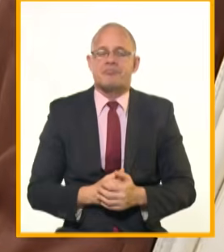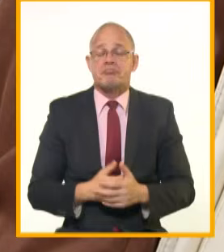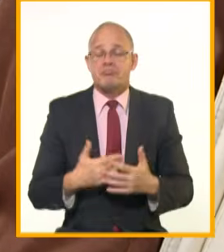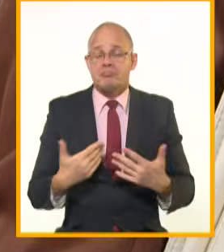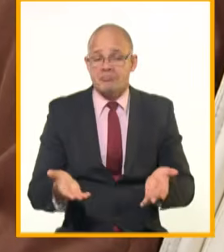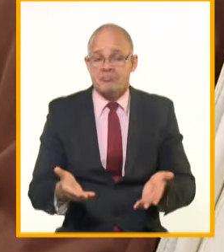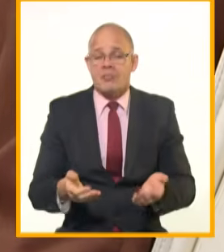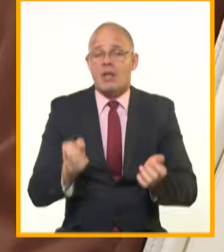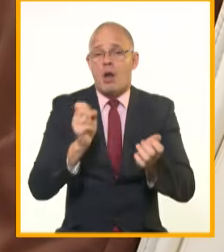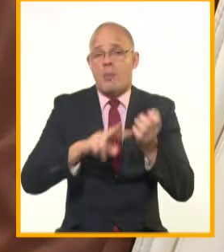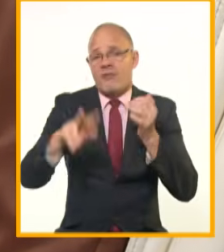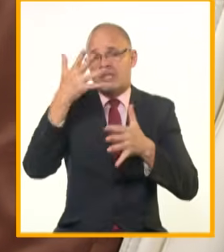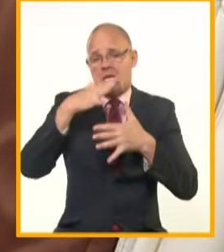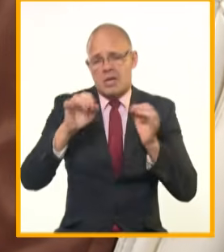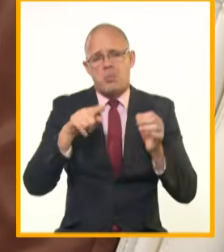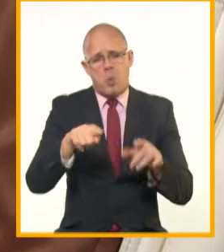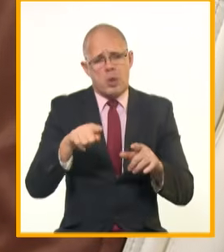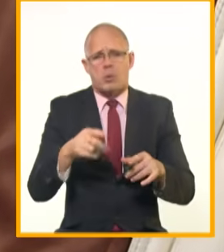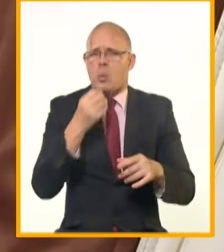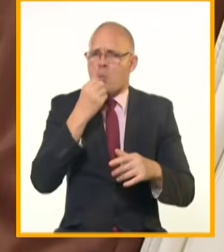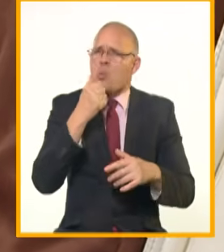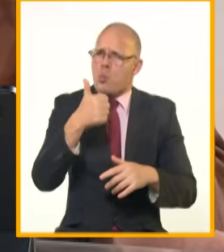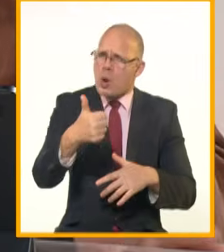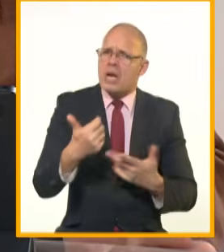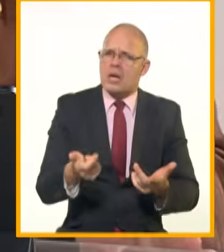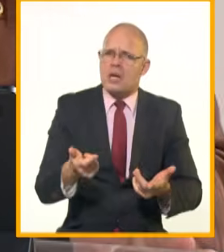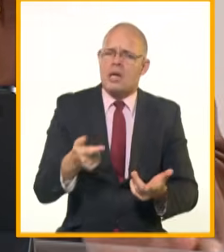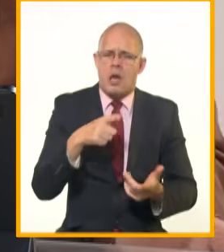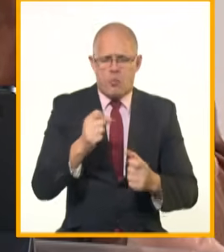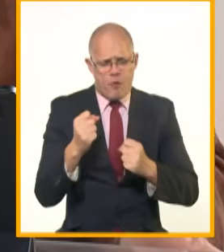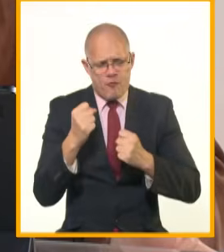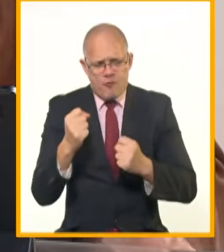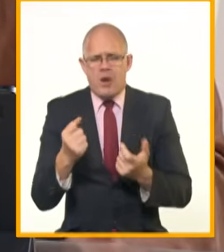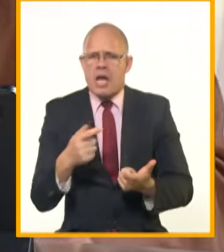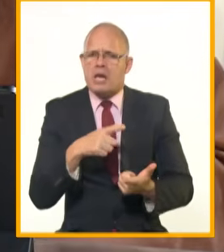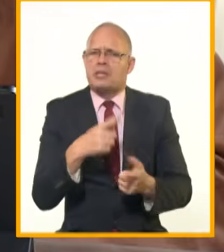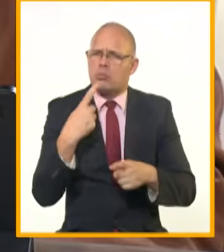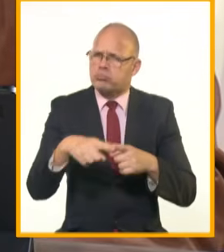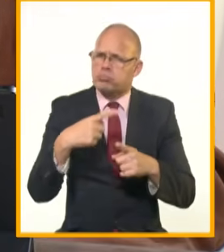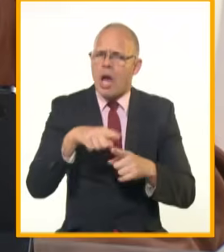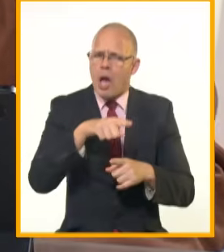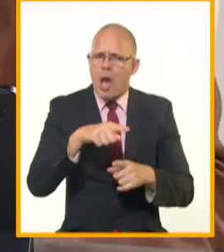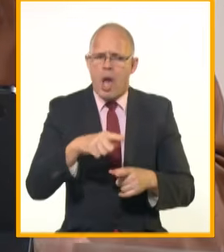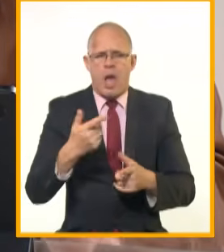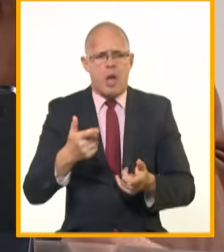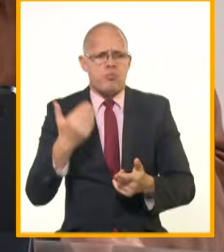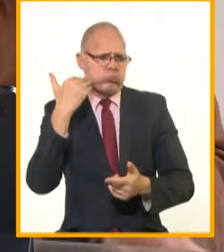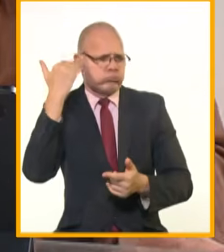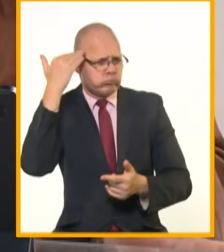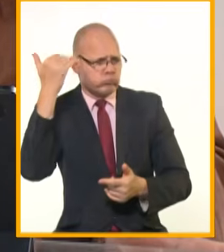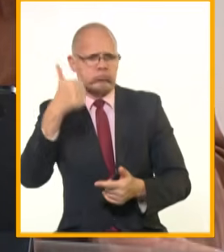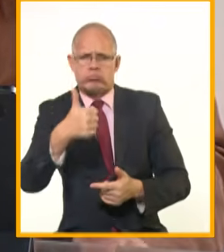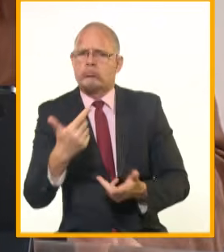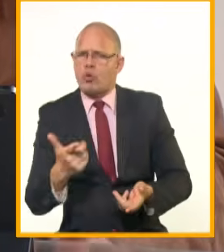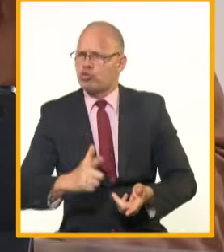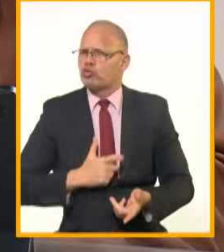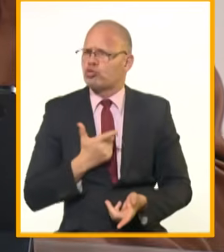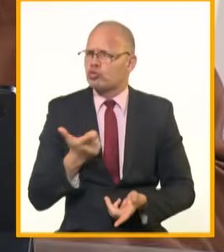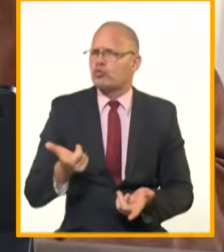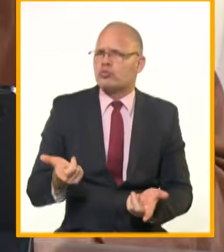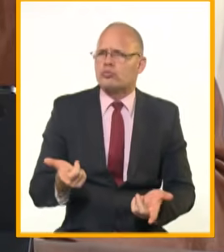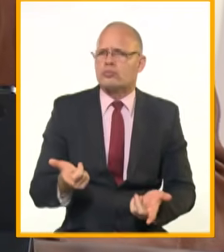una provincia rica, una provincia fuerte, una provincia culta y una provincia que tiene muchas razones